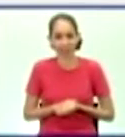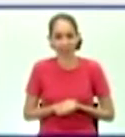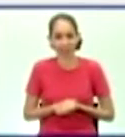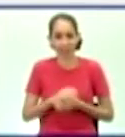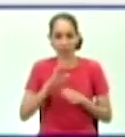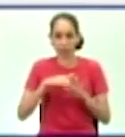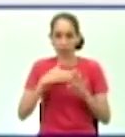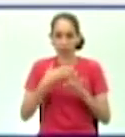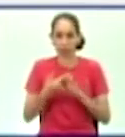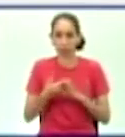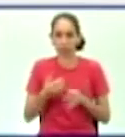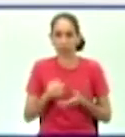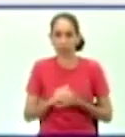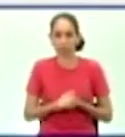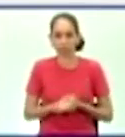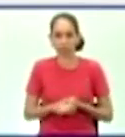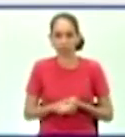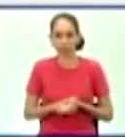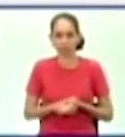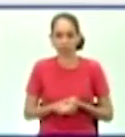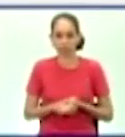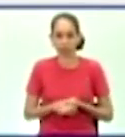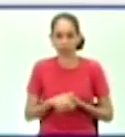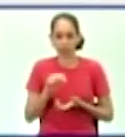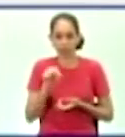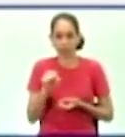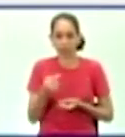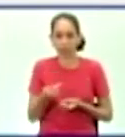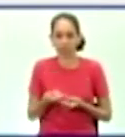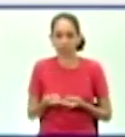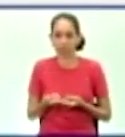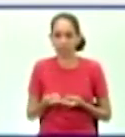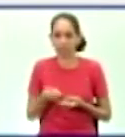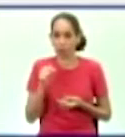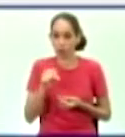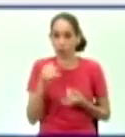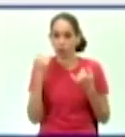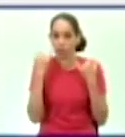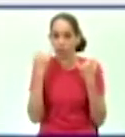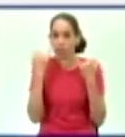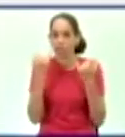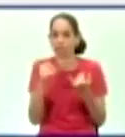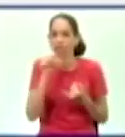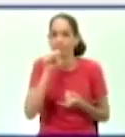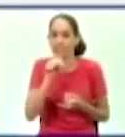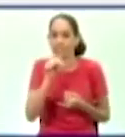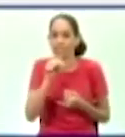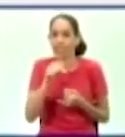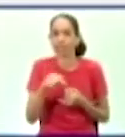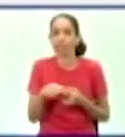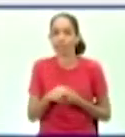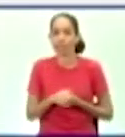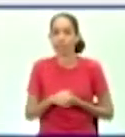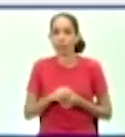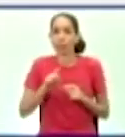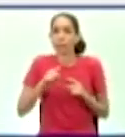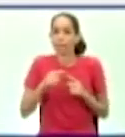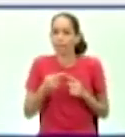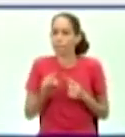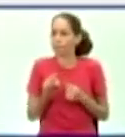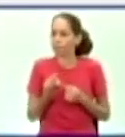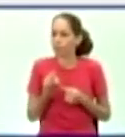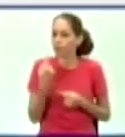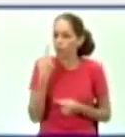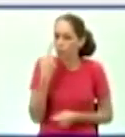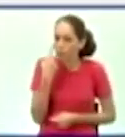del OQP. Vamos a continuar, vamos a identificar ese ángulo, correcto. Pero percátense que ahora